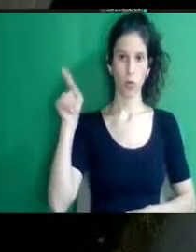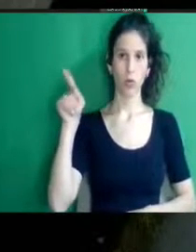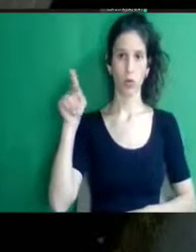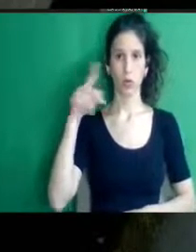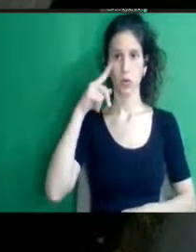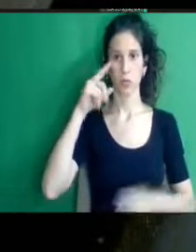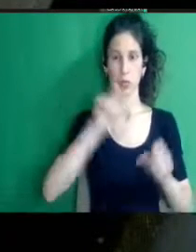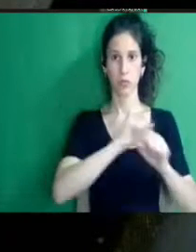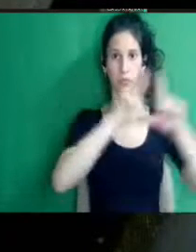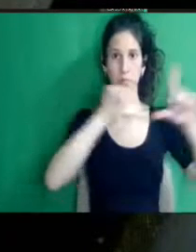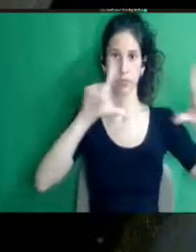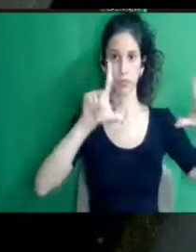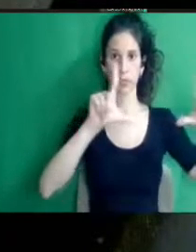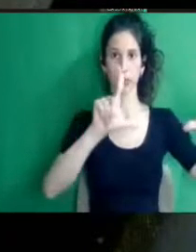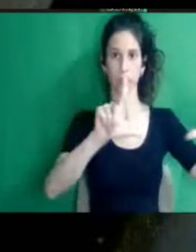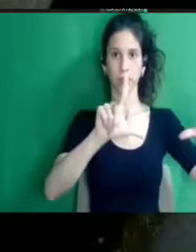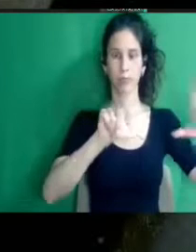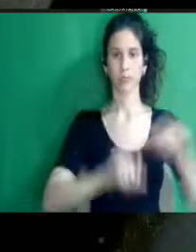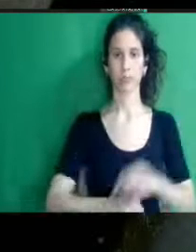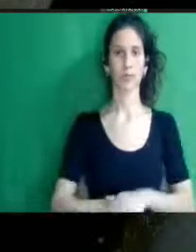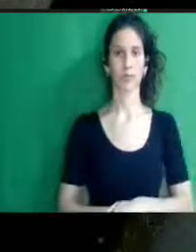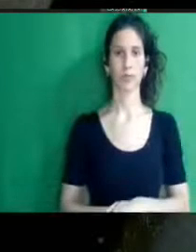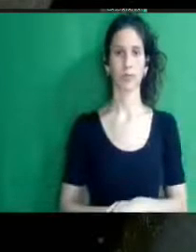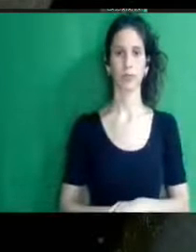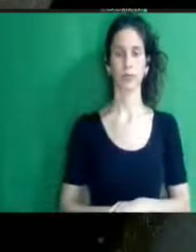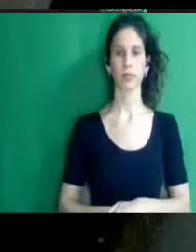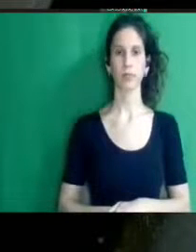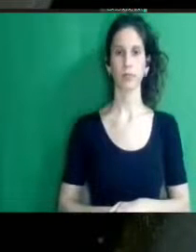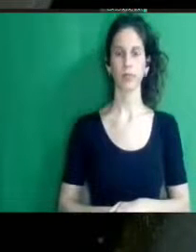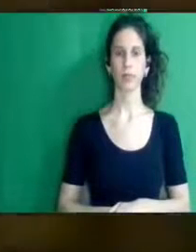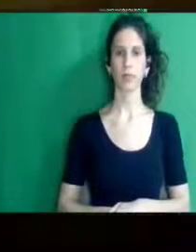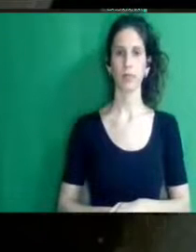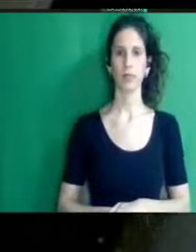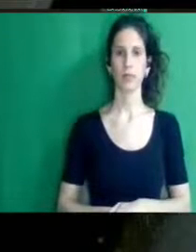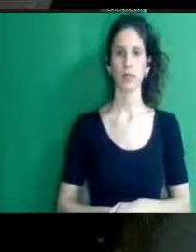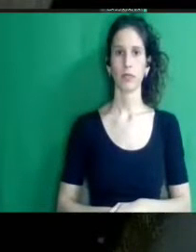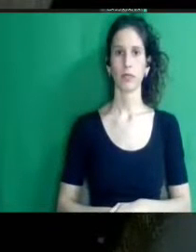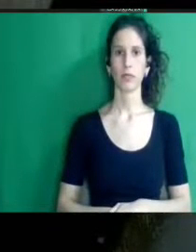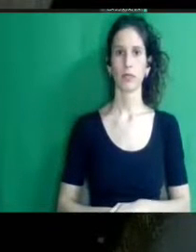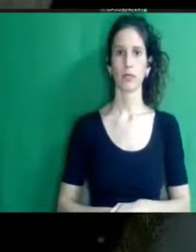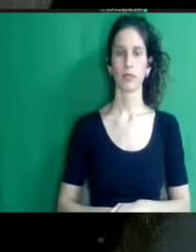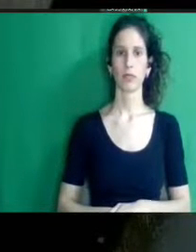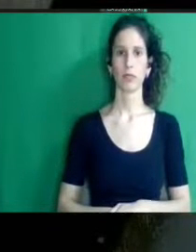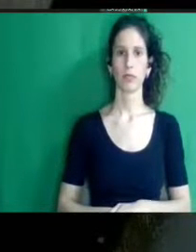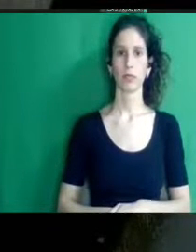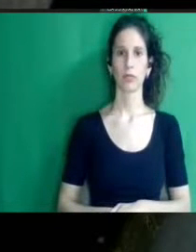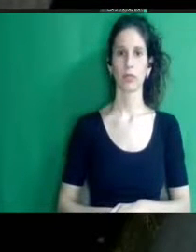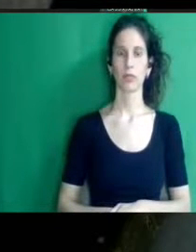permite compartir. Perfecto, vamos a presentarlos. Entonces, acá tenemos